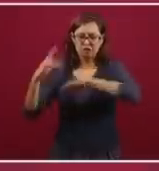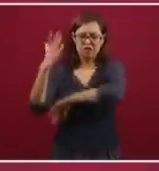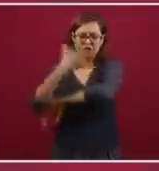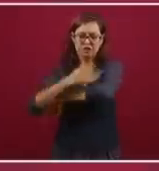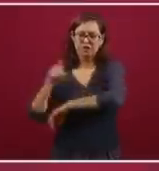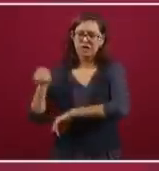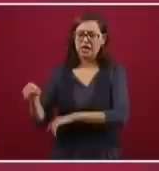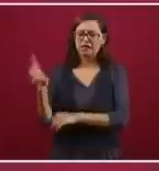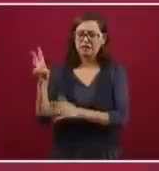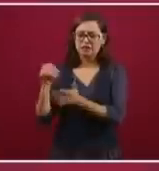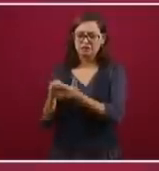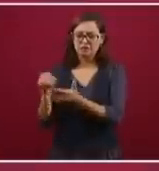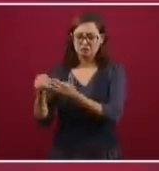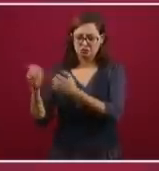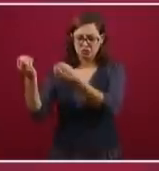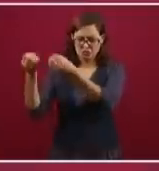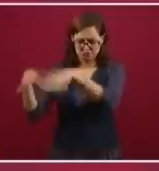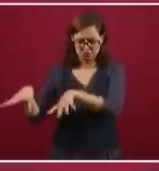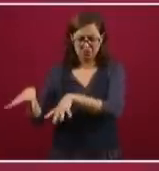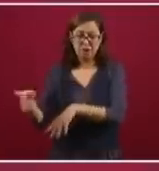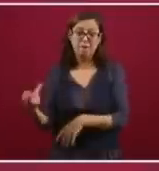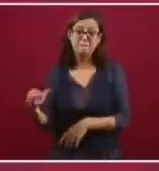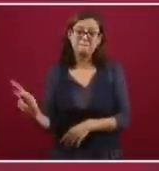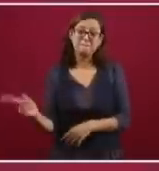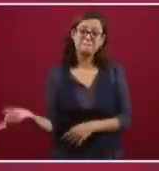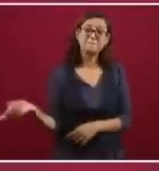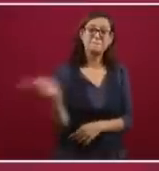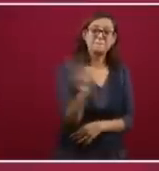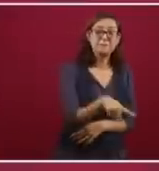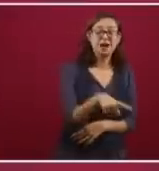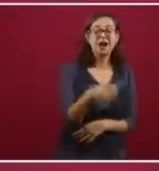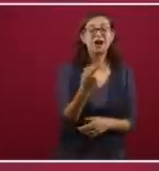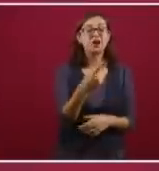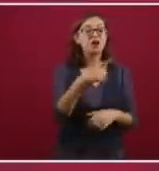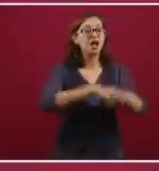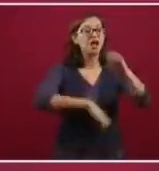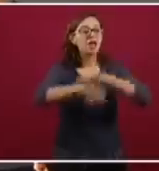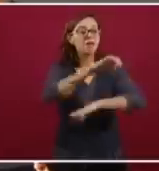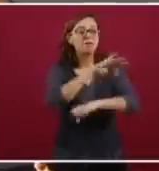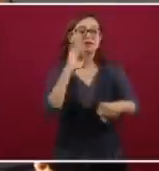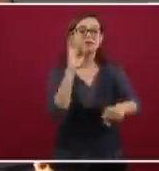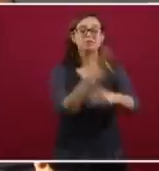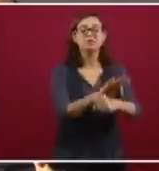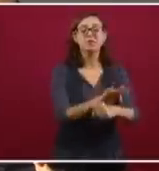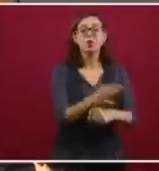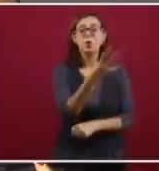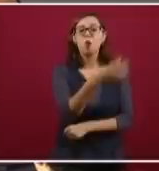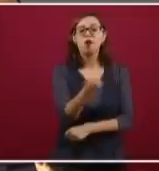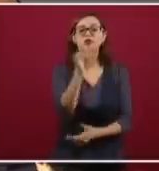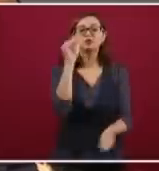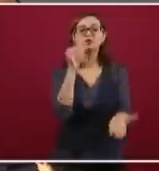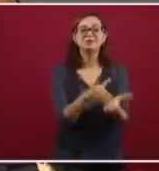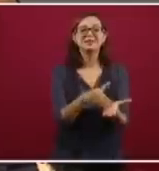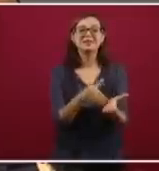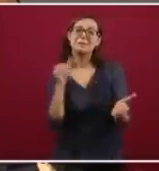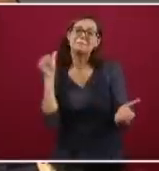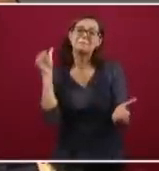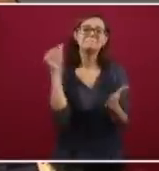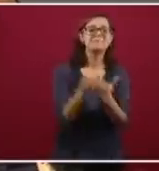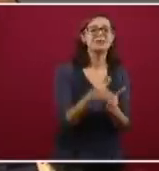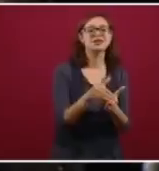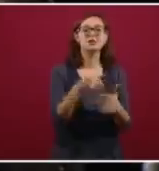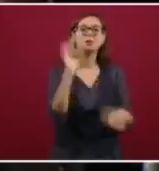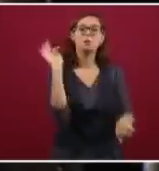les condonaban 400,000 millones en 2 sexenios.